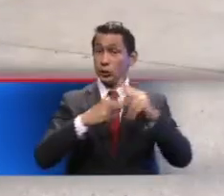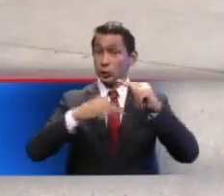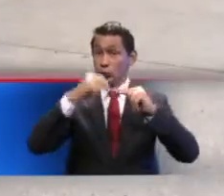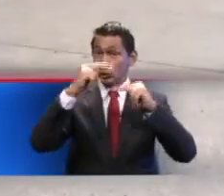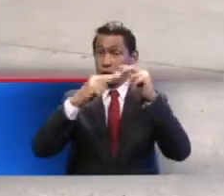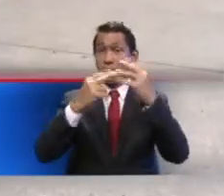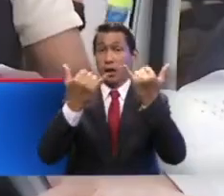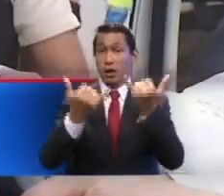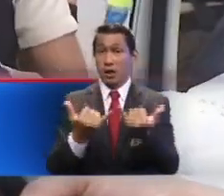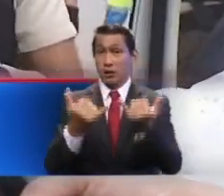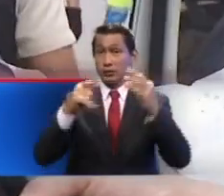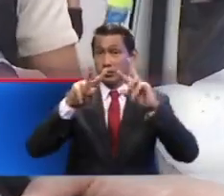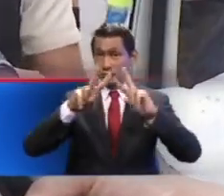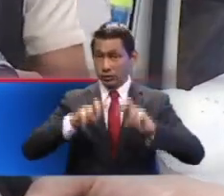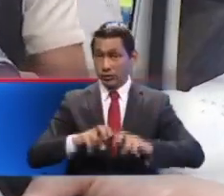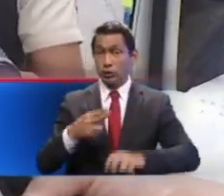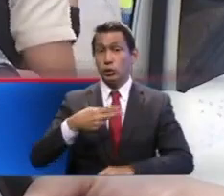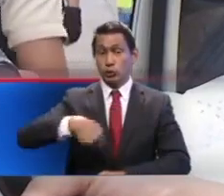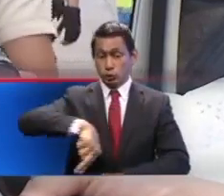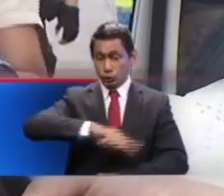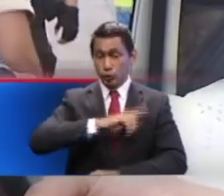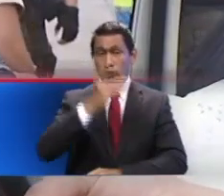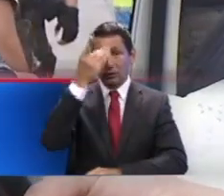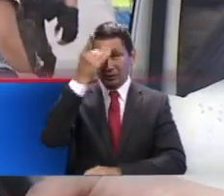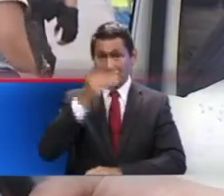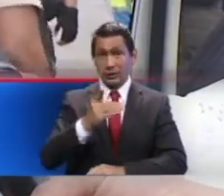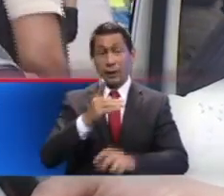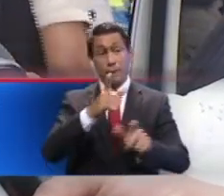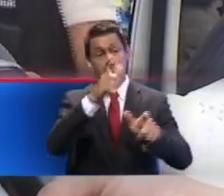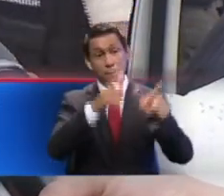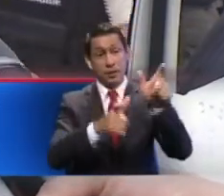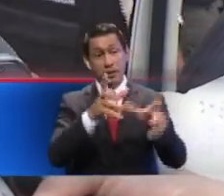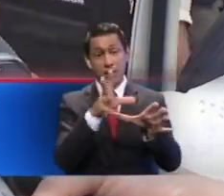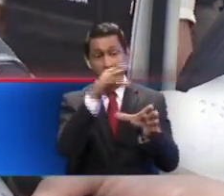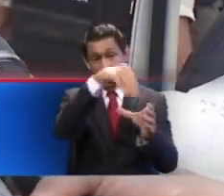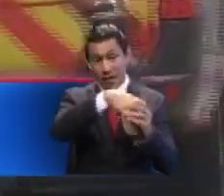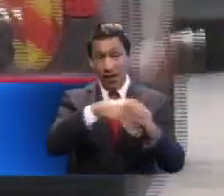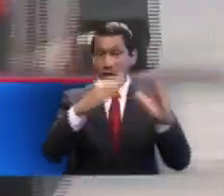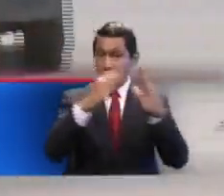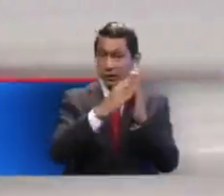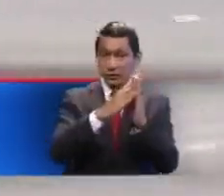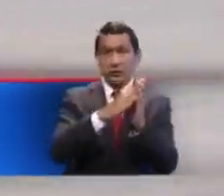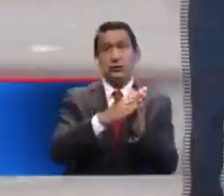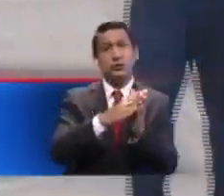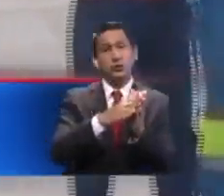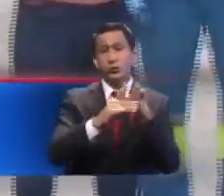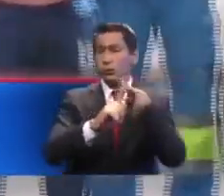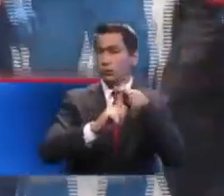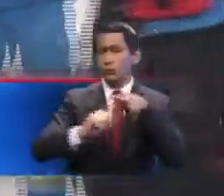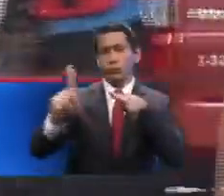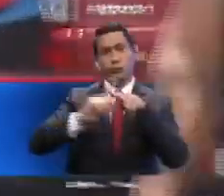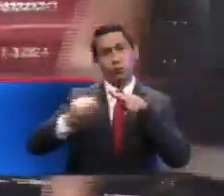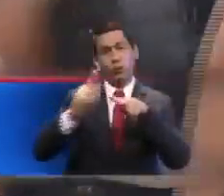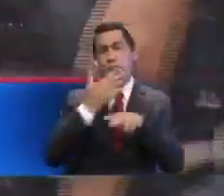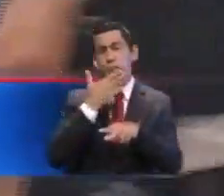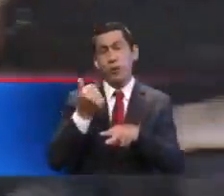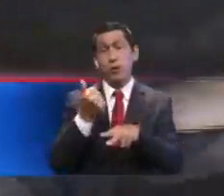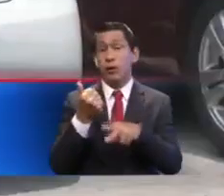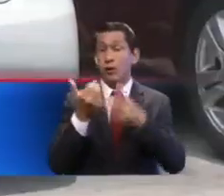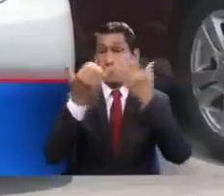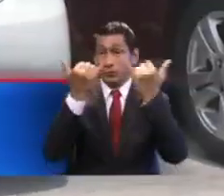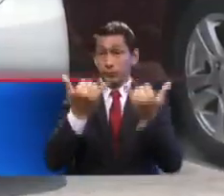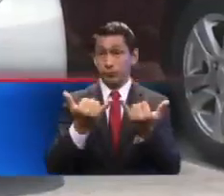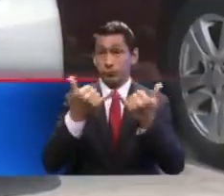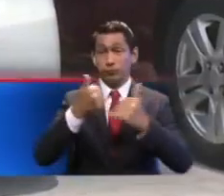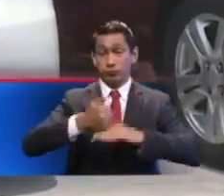dirección competente. Hemos procedido a evacuar a las personas que se encuentran viviendo adentro. La ciudadanía pide que las autoridades